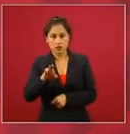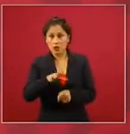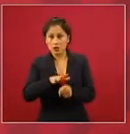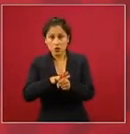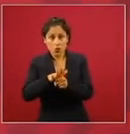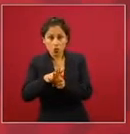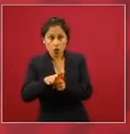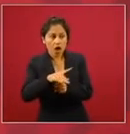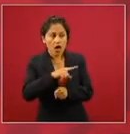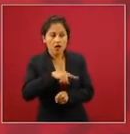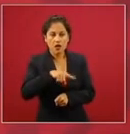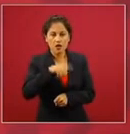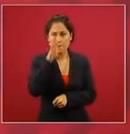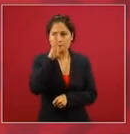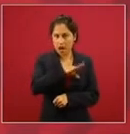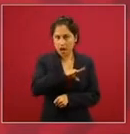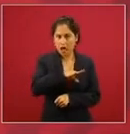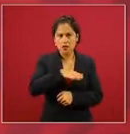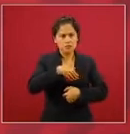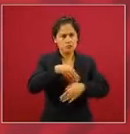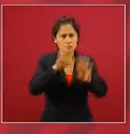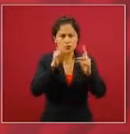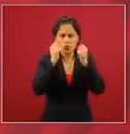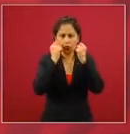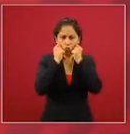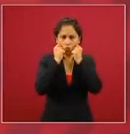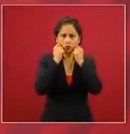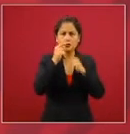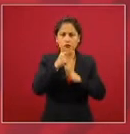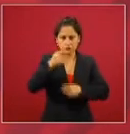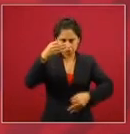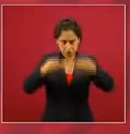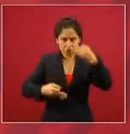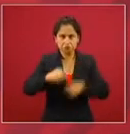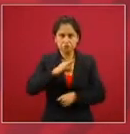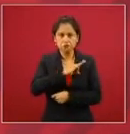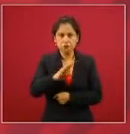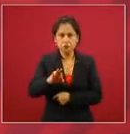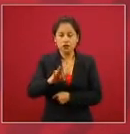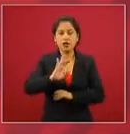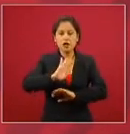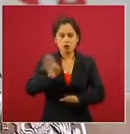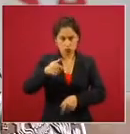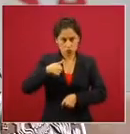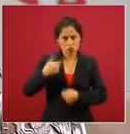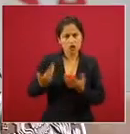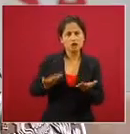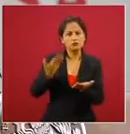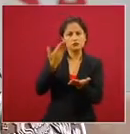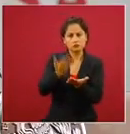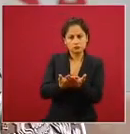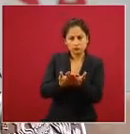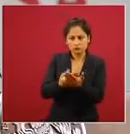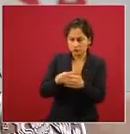terminar con ese fuero. Y envié la iniciativa a tiempo,